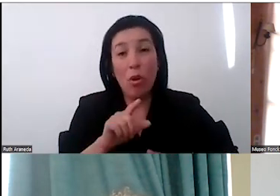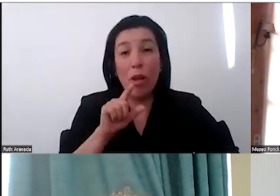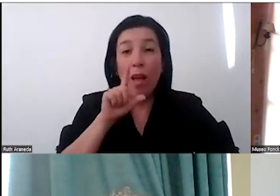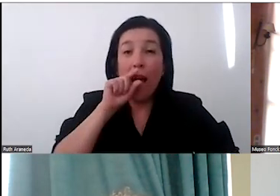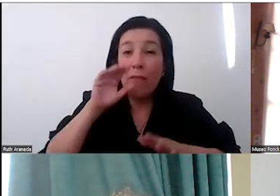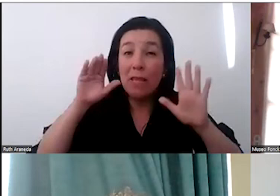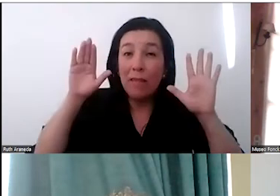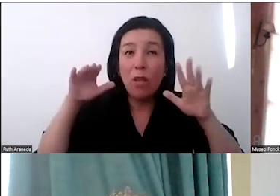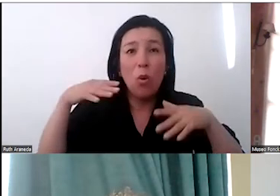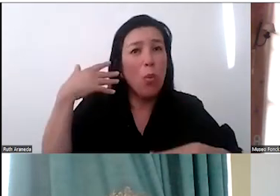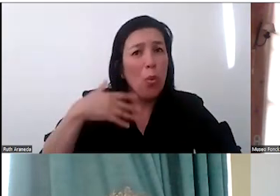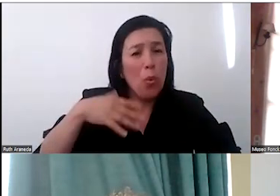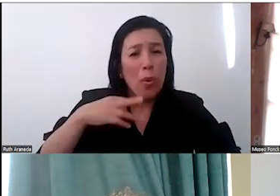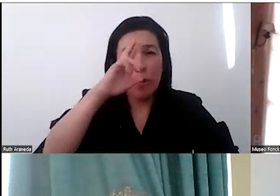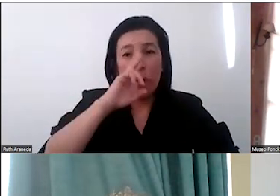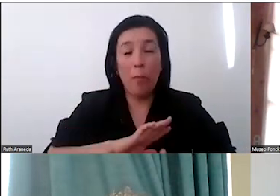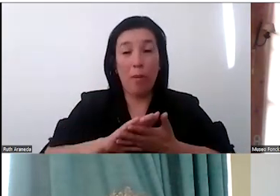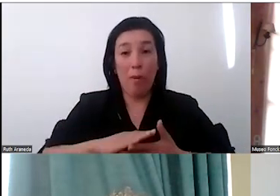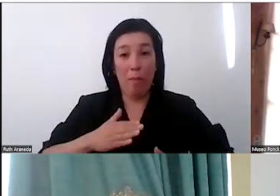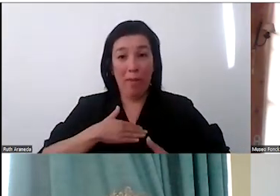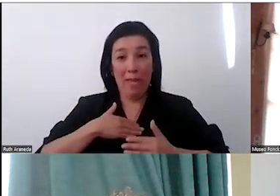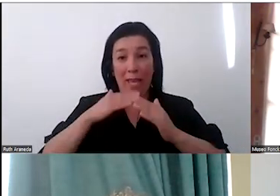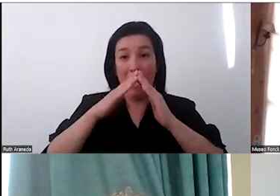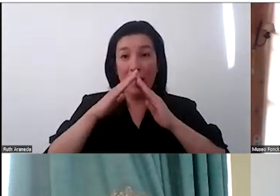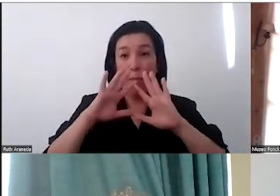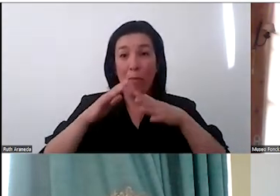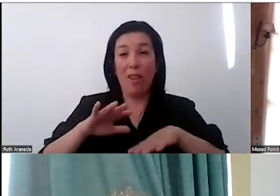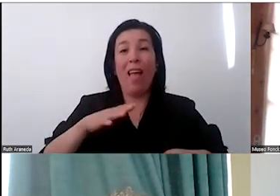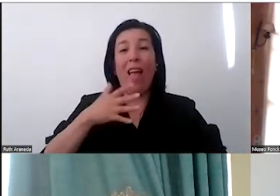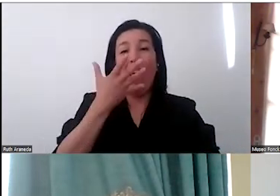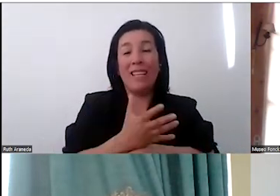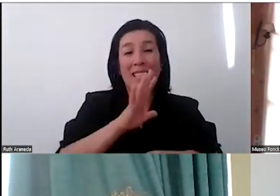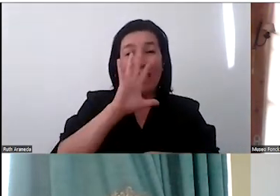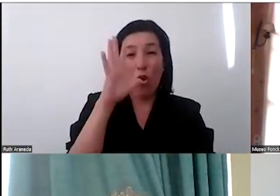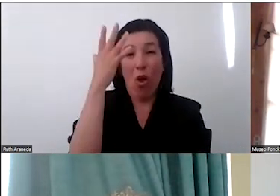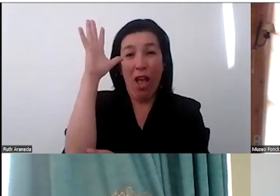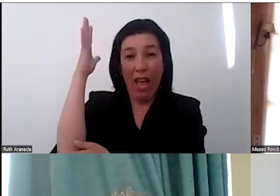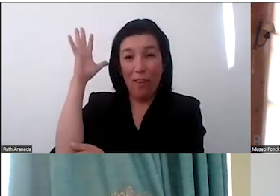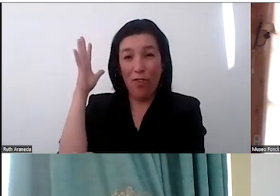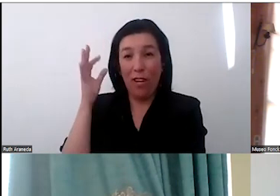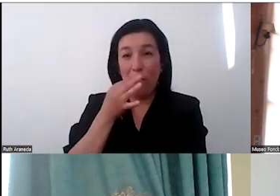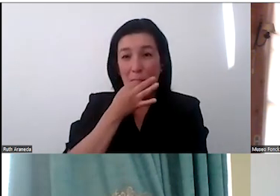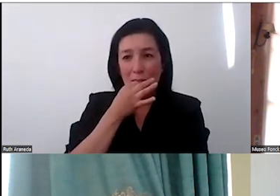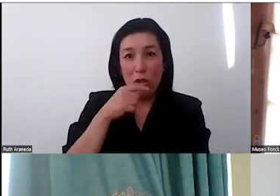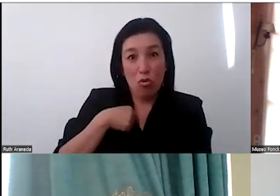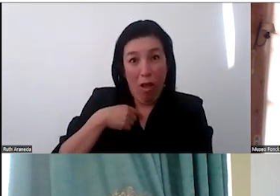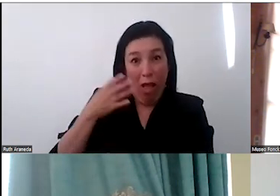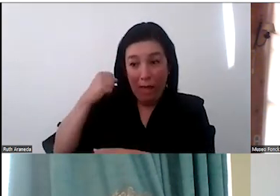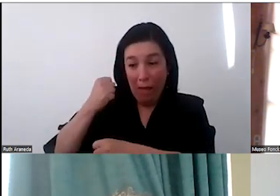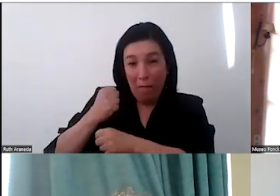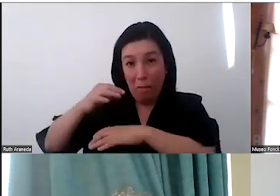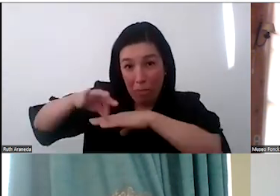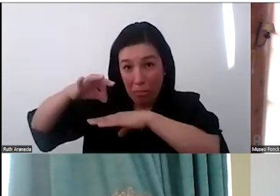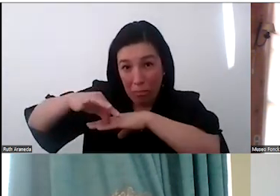breve testimonio, en mi casa tengo, no sé, como 5 especies de árboles y de plantas que yo no planté y que sé que me trajeron